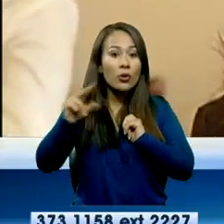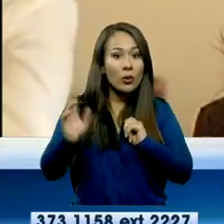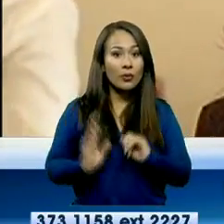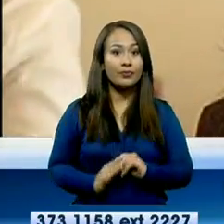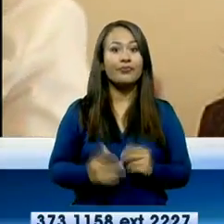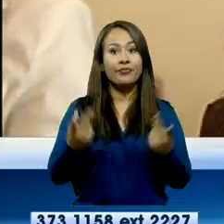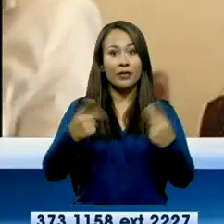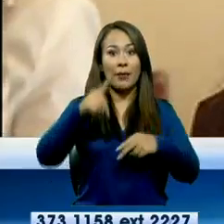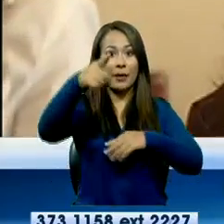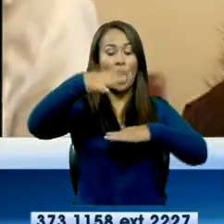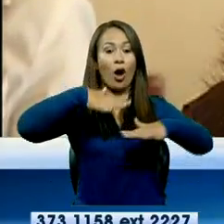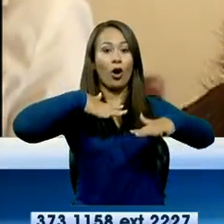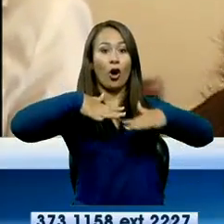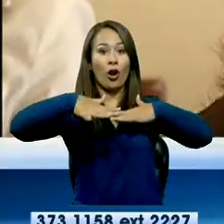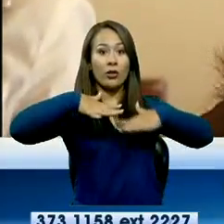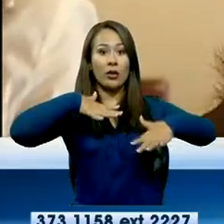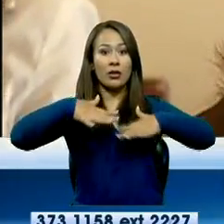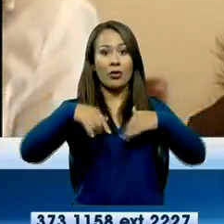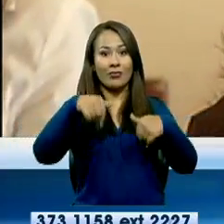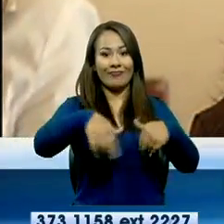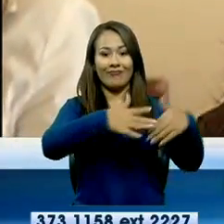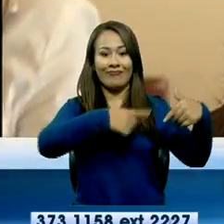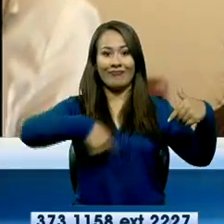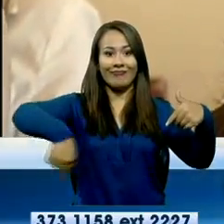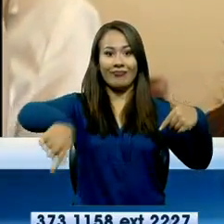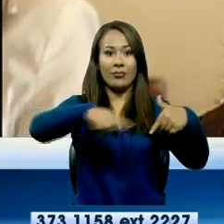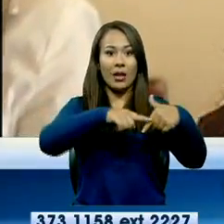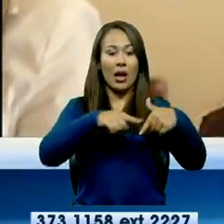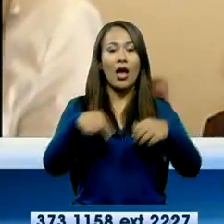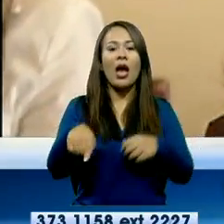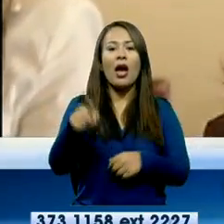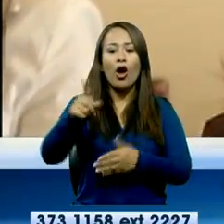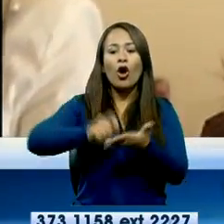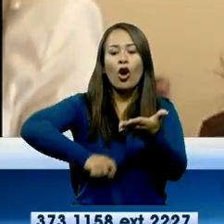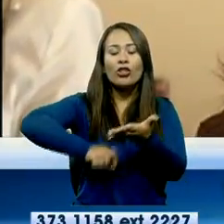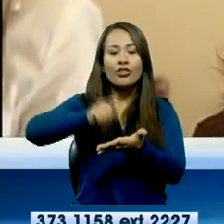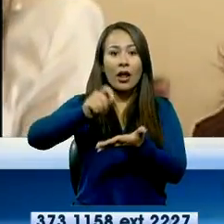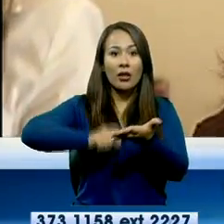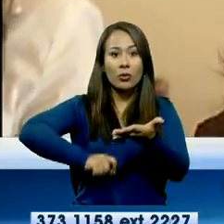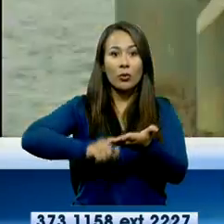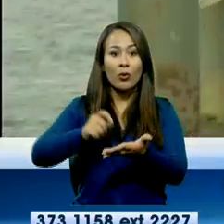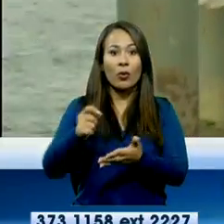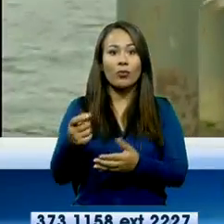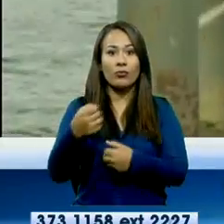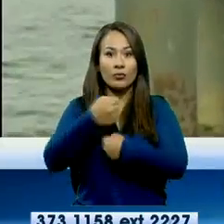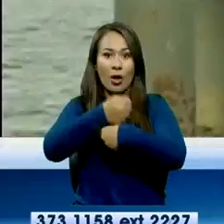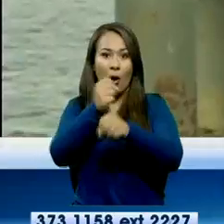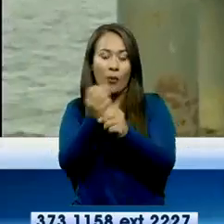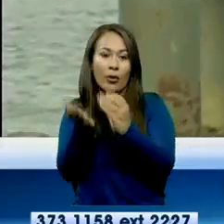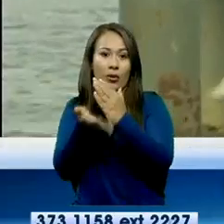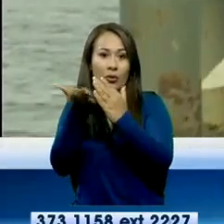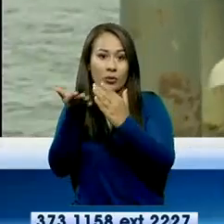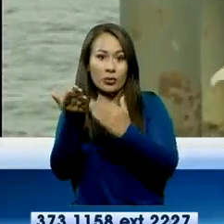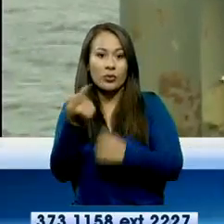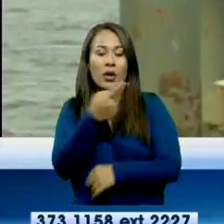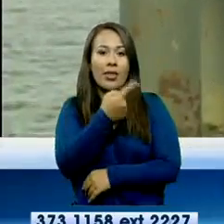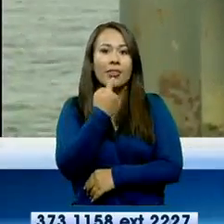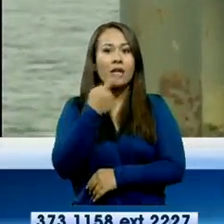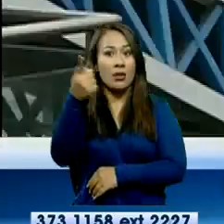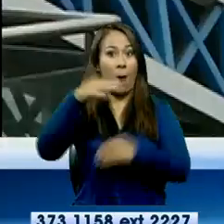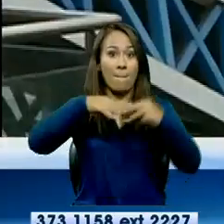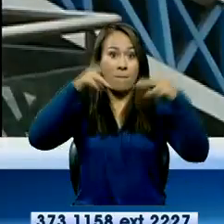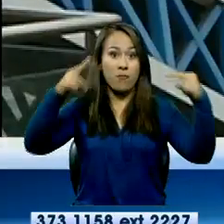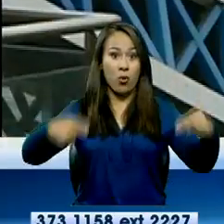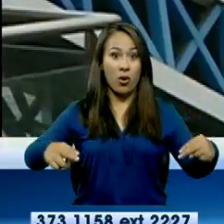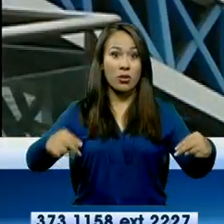su parte, la coordinadora zonal 8 del Servicio de Contratación de Obras, SECOP, dijo que el puente basculante que une a la isla Santay